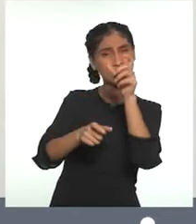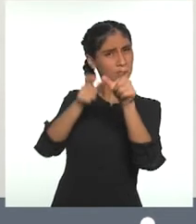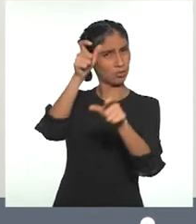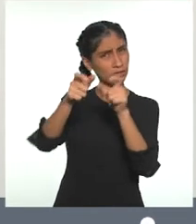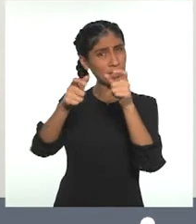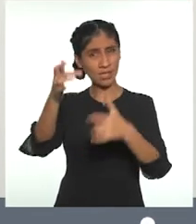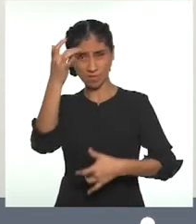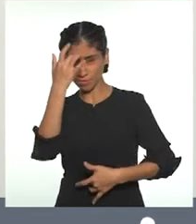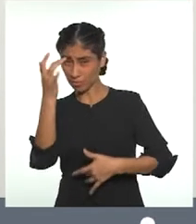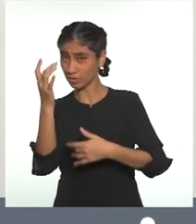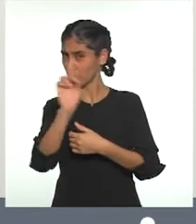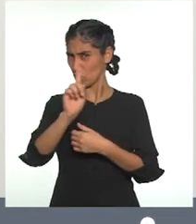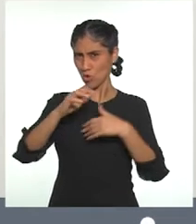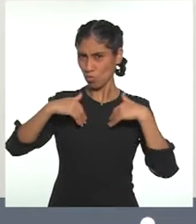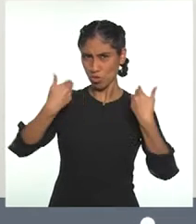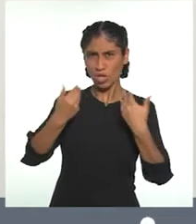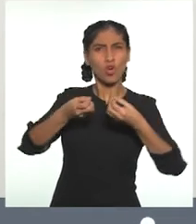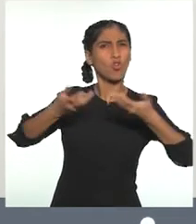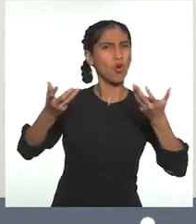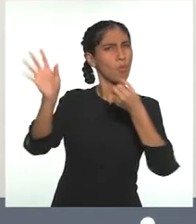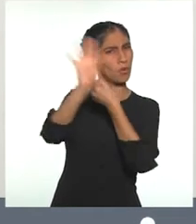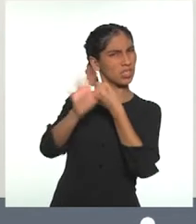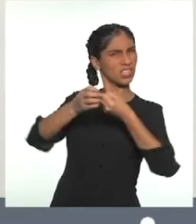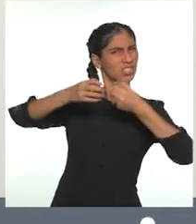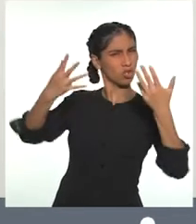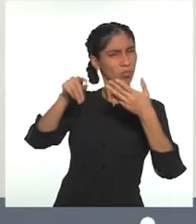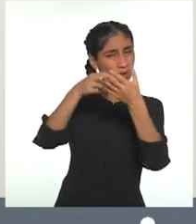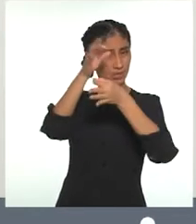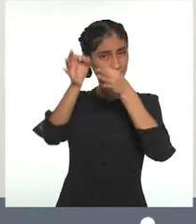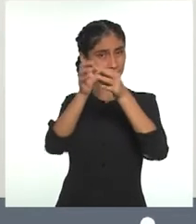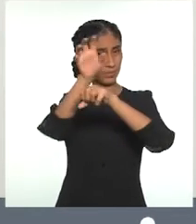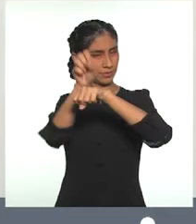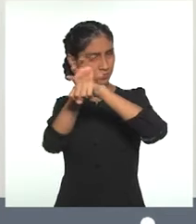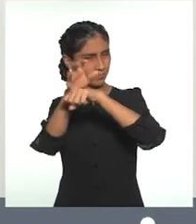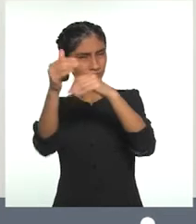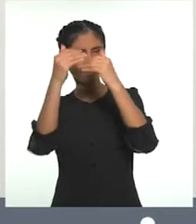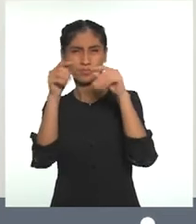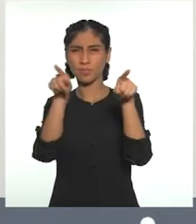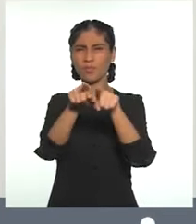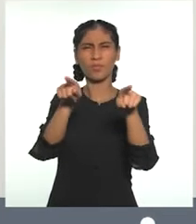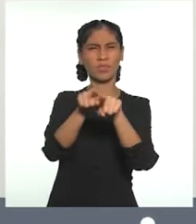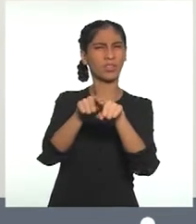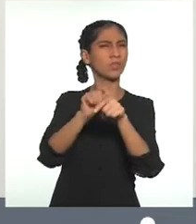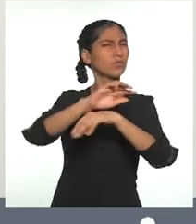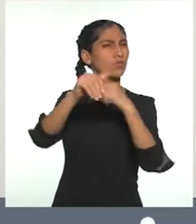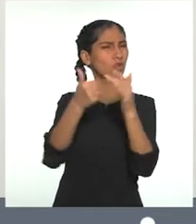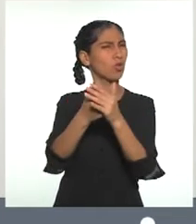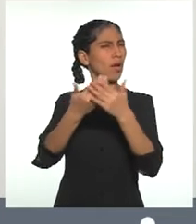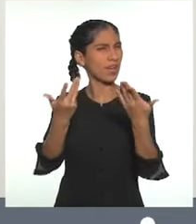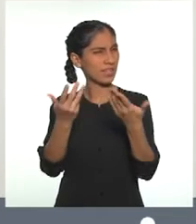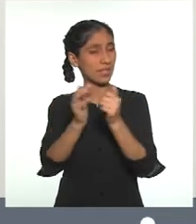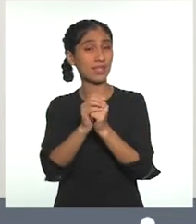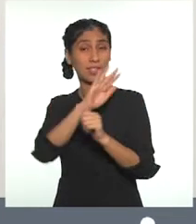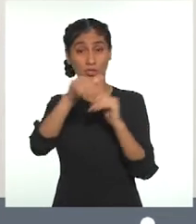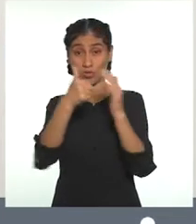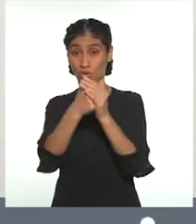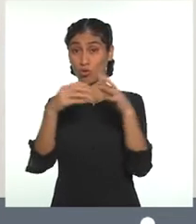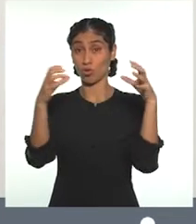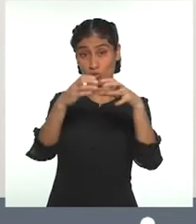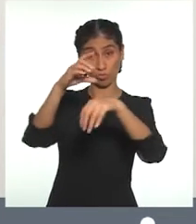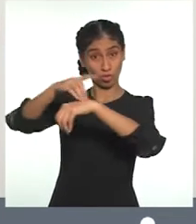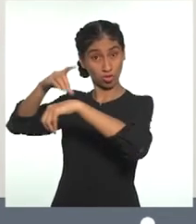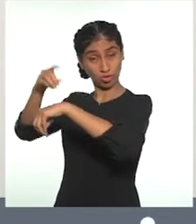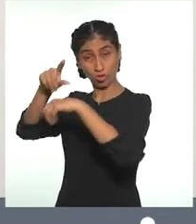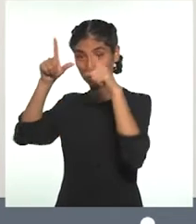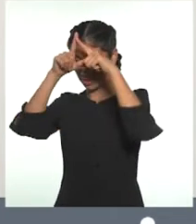tuvo ciertos logros a pesar de los escasos recursos con los que se contaba. Esto se debió a la labor de los